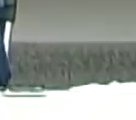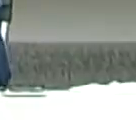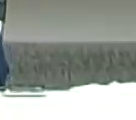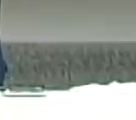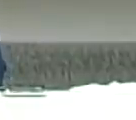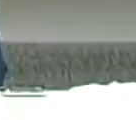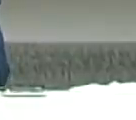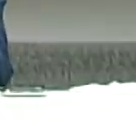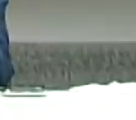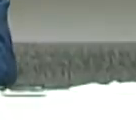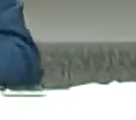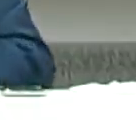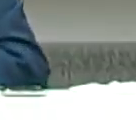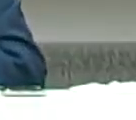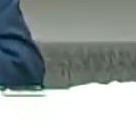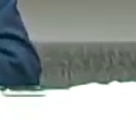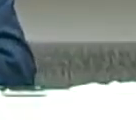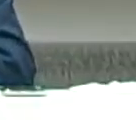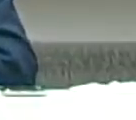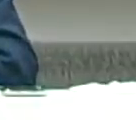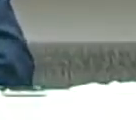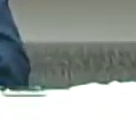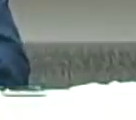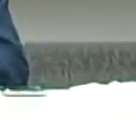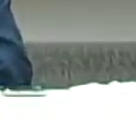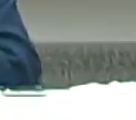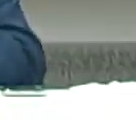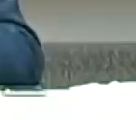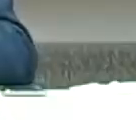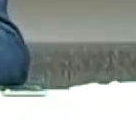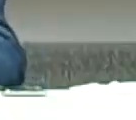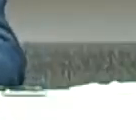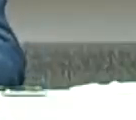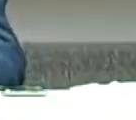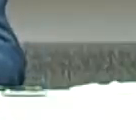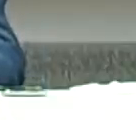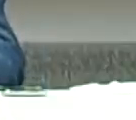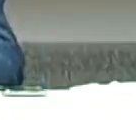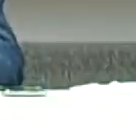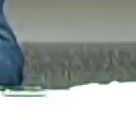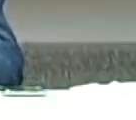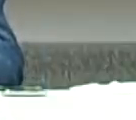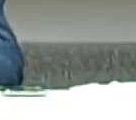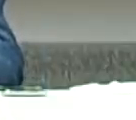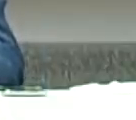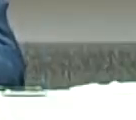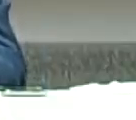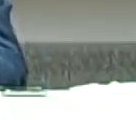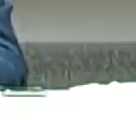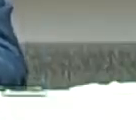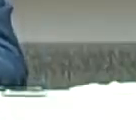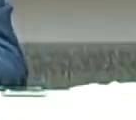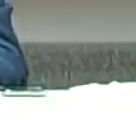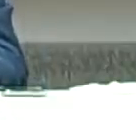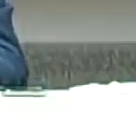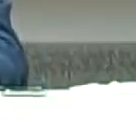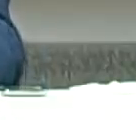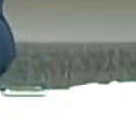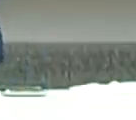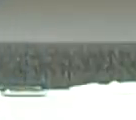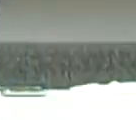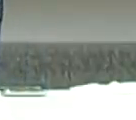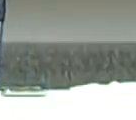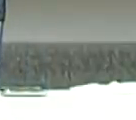con delincuentes, un grupo importante, muy bien armados con armas de